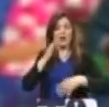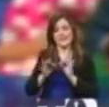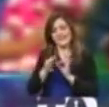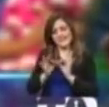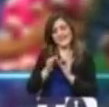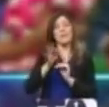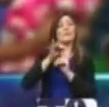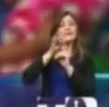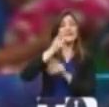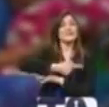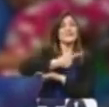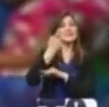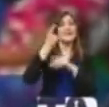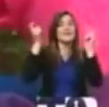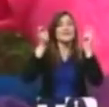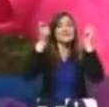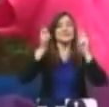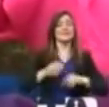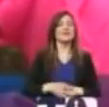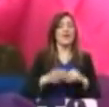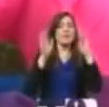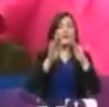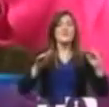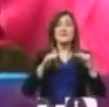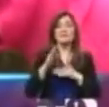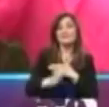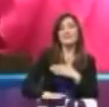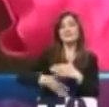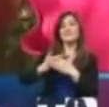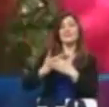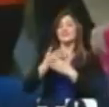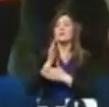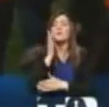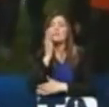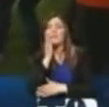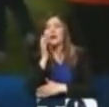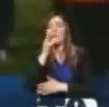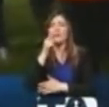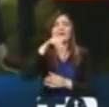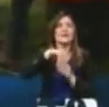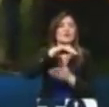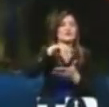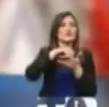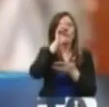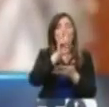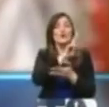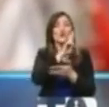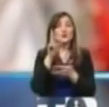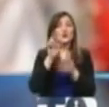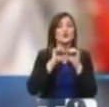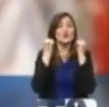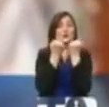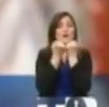confeccionaron especialmente para ellos en su día. Una Navidad anticipada junto a sus seres queridos dentro del Centro de Rehabilitación Social de